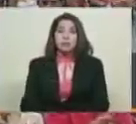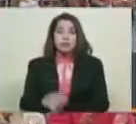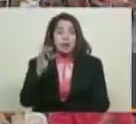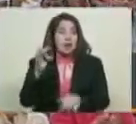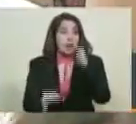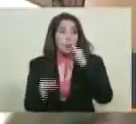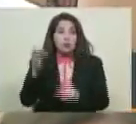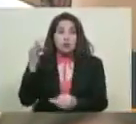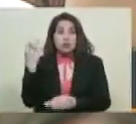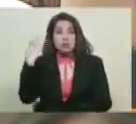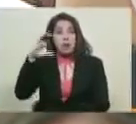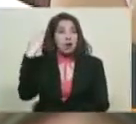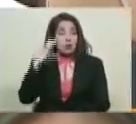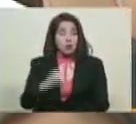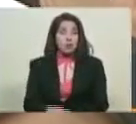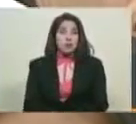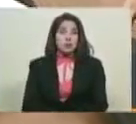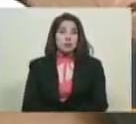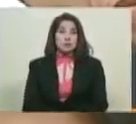para Colombia.